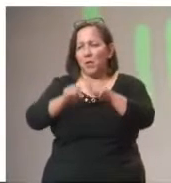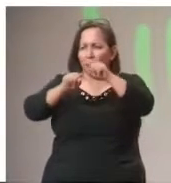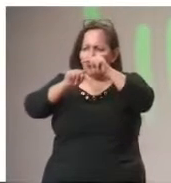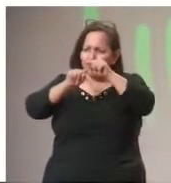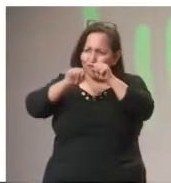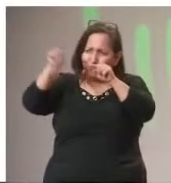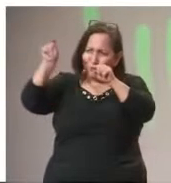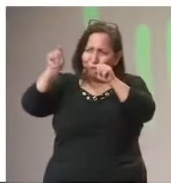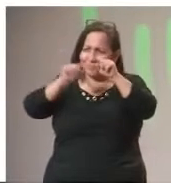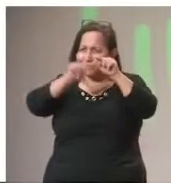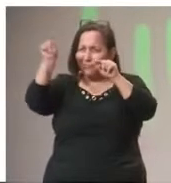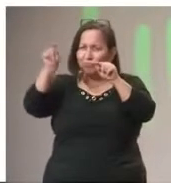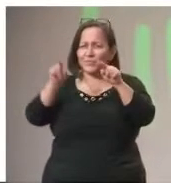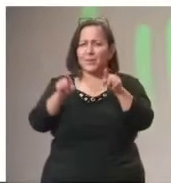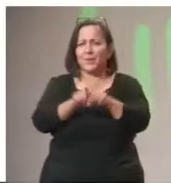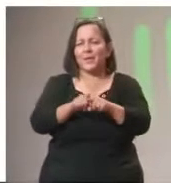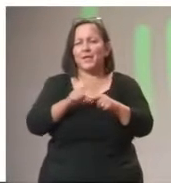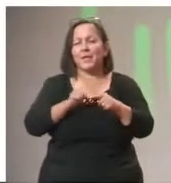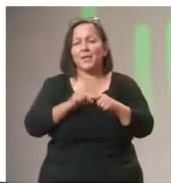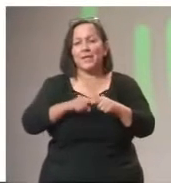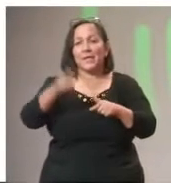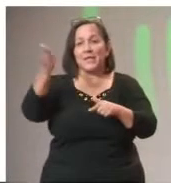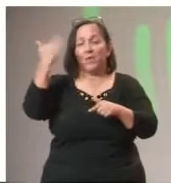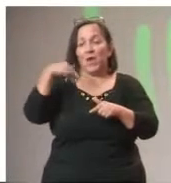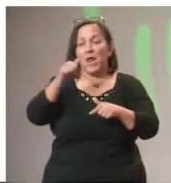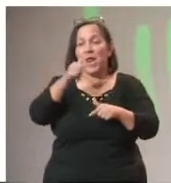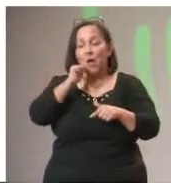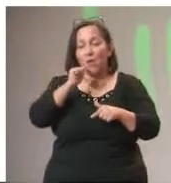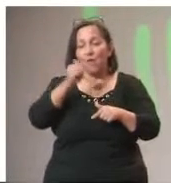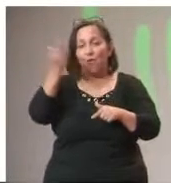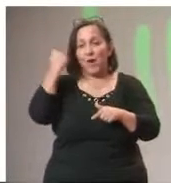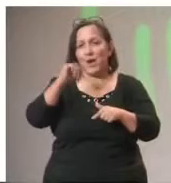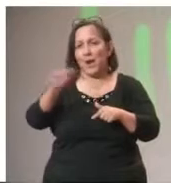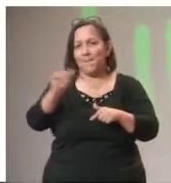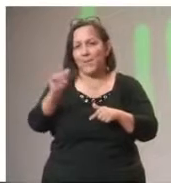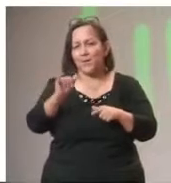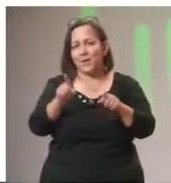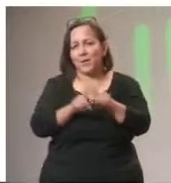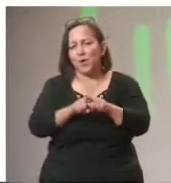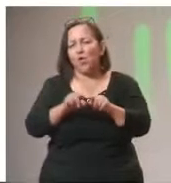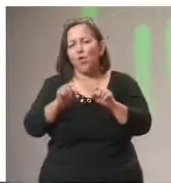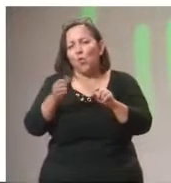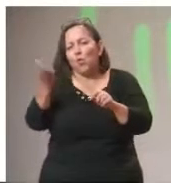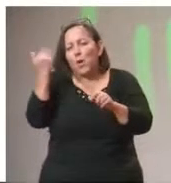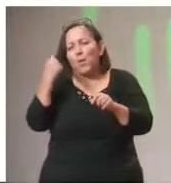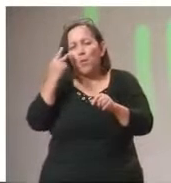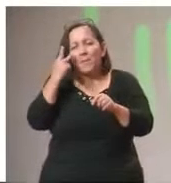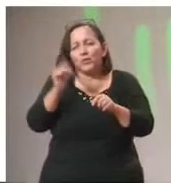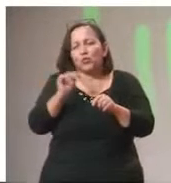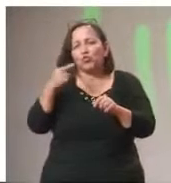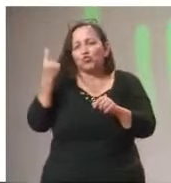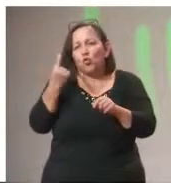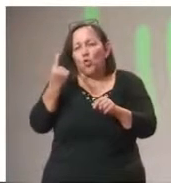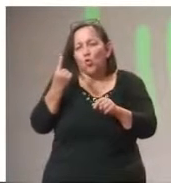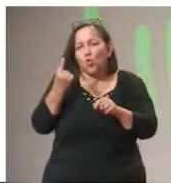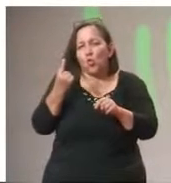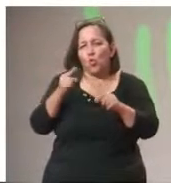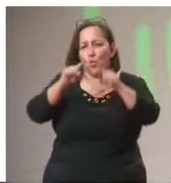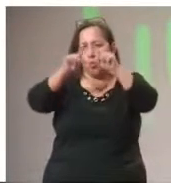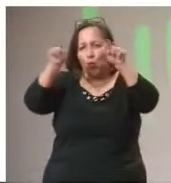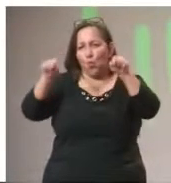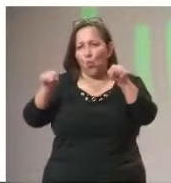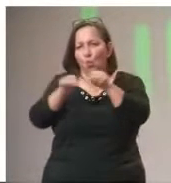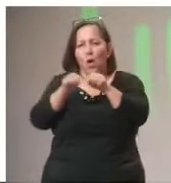recta. Si las aguas fueran la misma, hubiésemos visto solamente un cuadro negro, pero hay una distribución